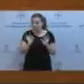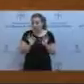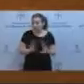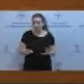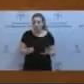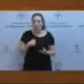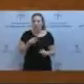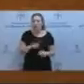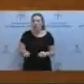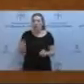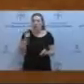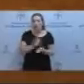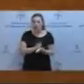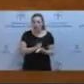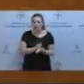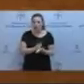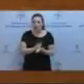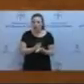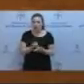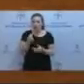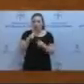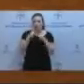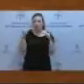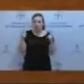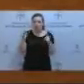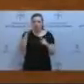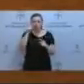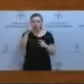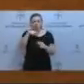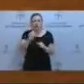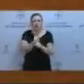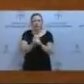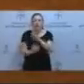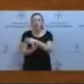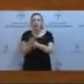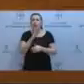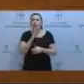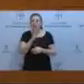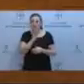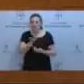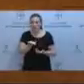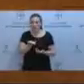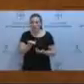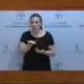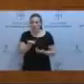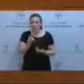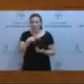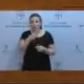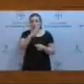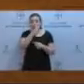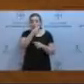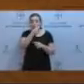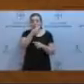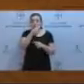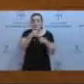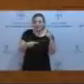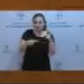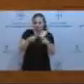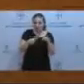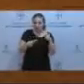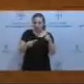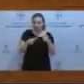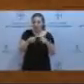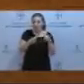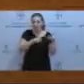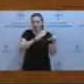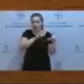vuelvo a repetir, en un grandísimo año turístico, ¿dónde estamos creando empleo, consejero? Pues estamos a la mitad que la media, no que la mejor, que la media nacional creando empleo. ¿Que ¿Para qué